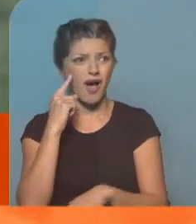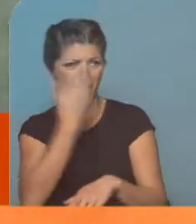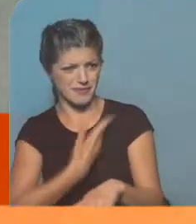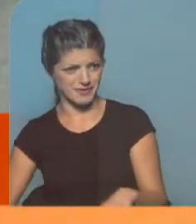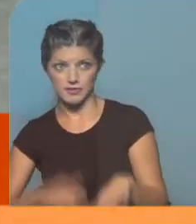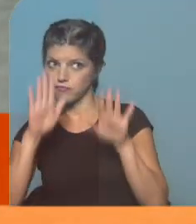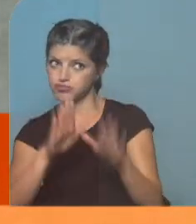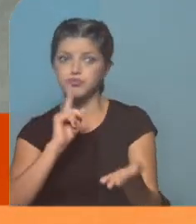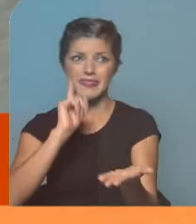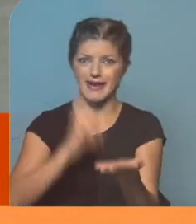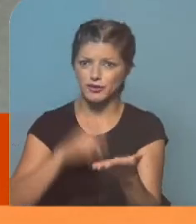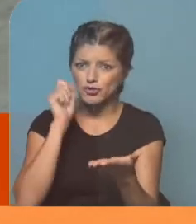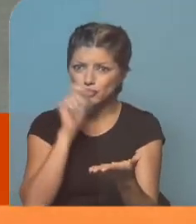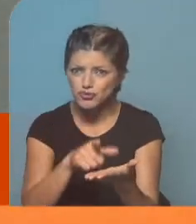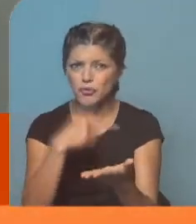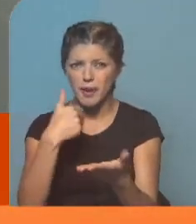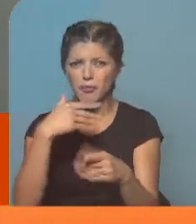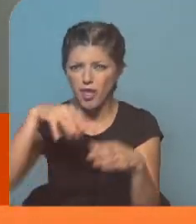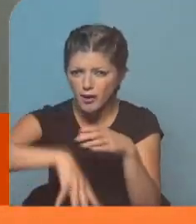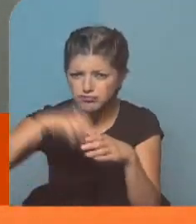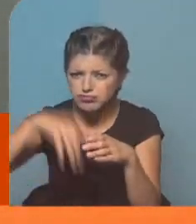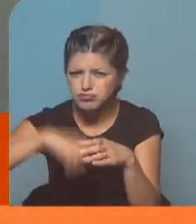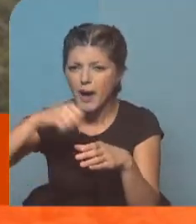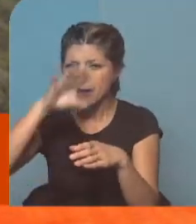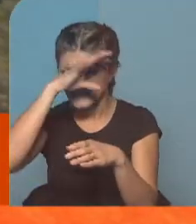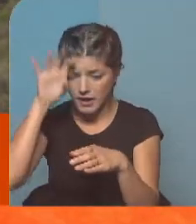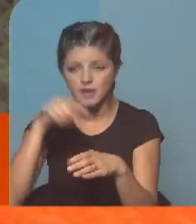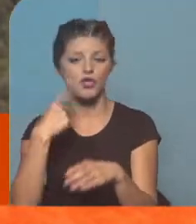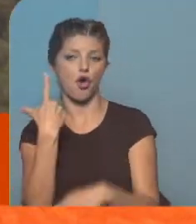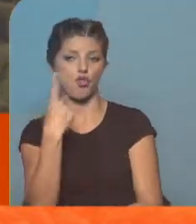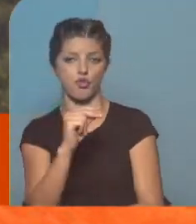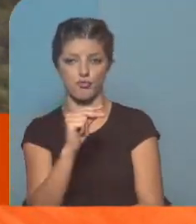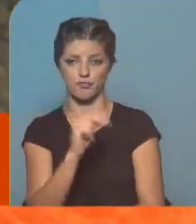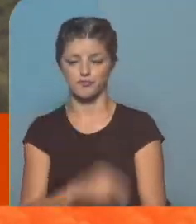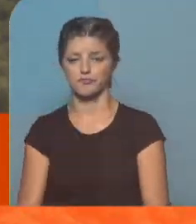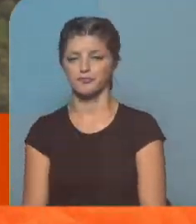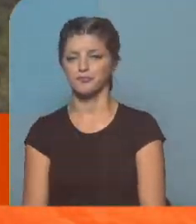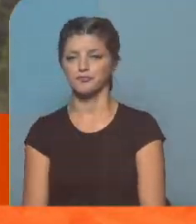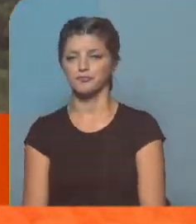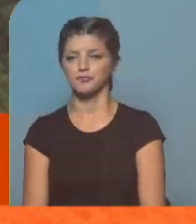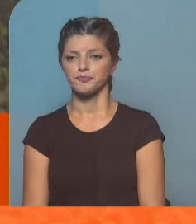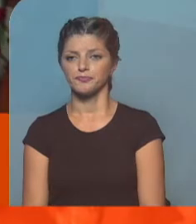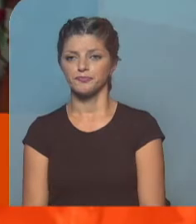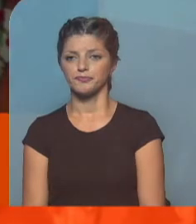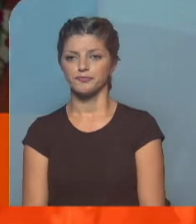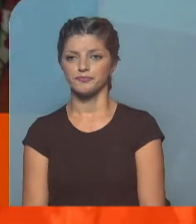decreto que abría la puerta a la explotación minera en la zona. Y además,